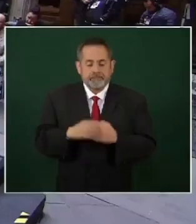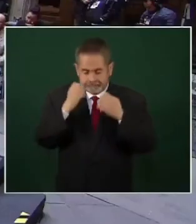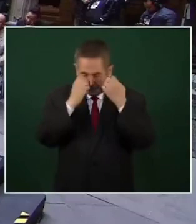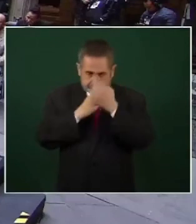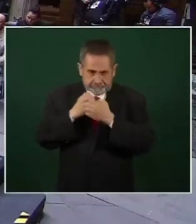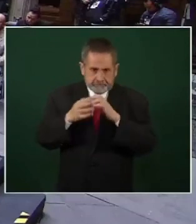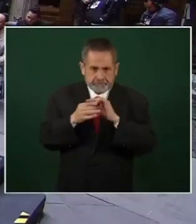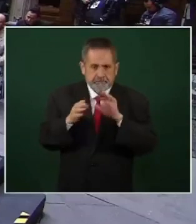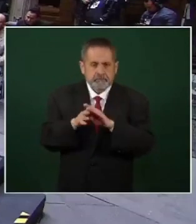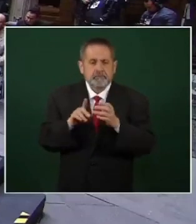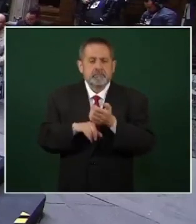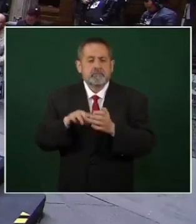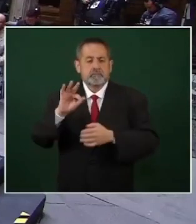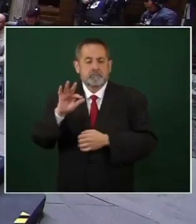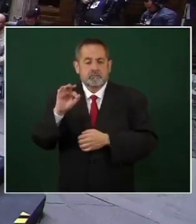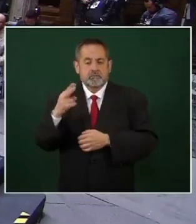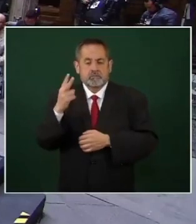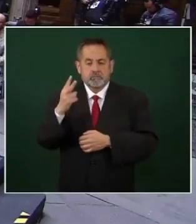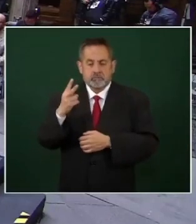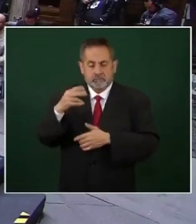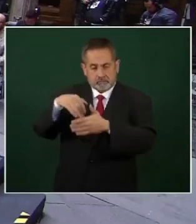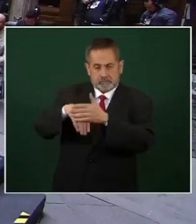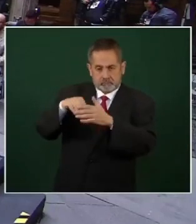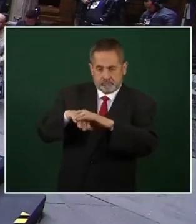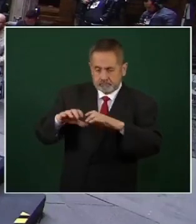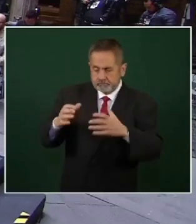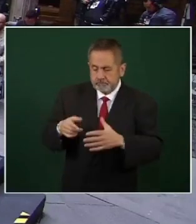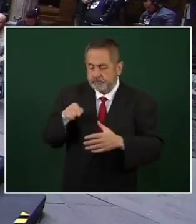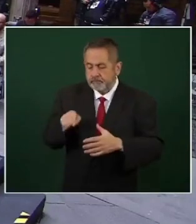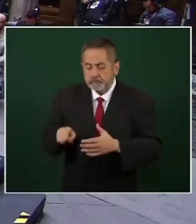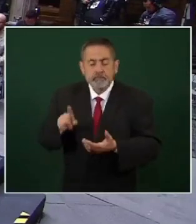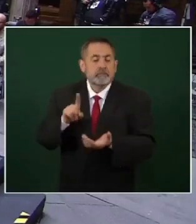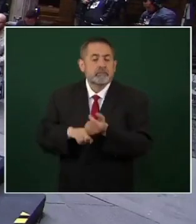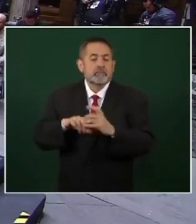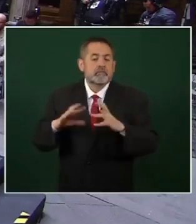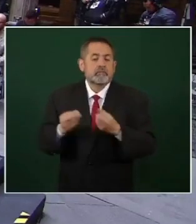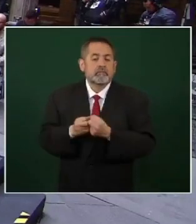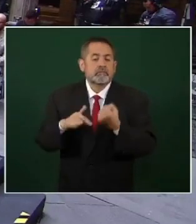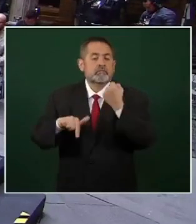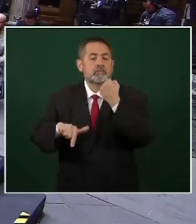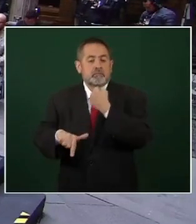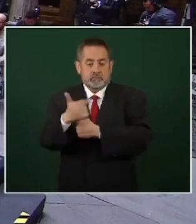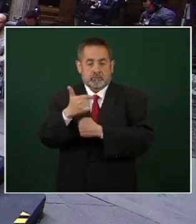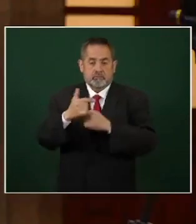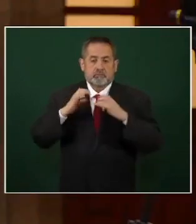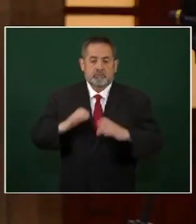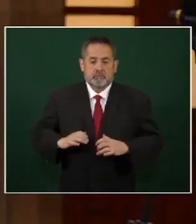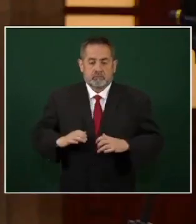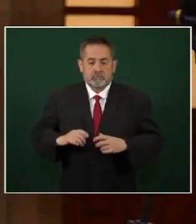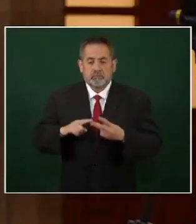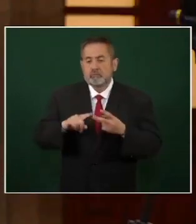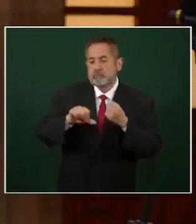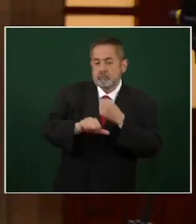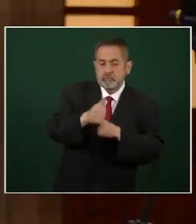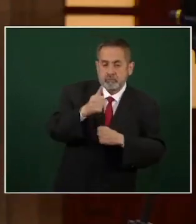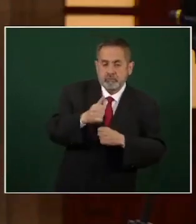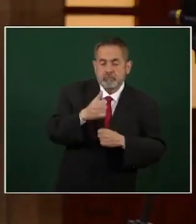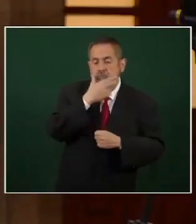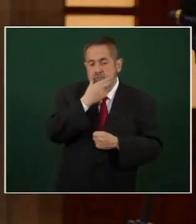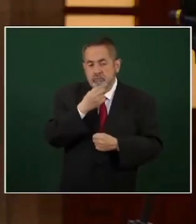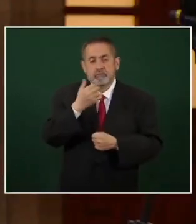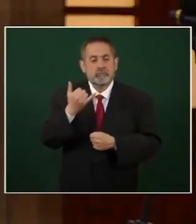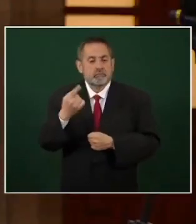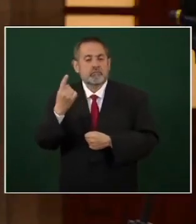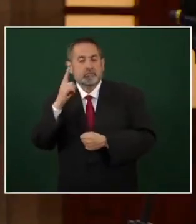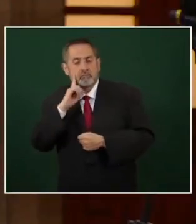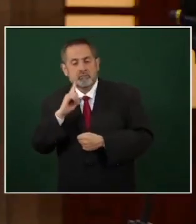analizar los 42 envoltorios y determinó que corresponden a 12 cuerpos, 11 mujeres, 11 hombres y